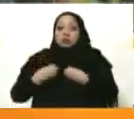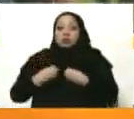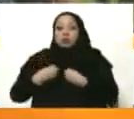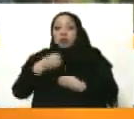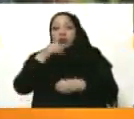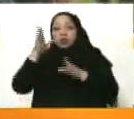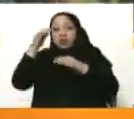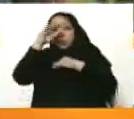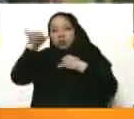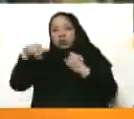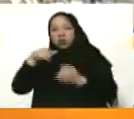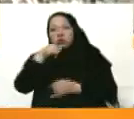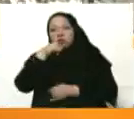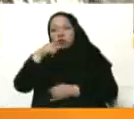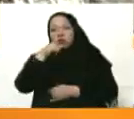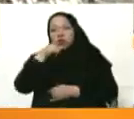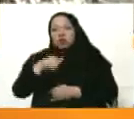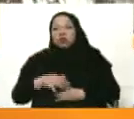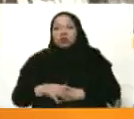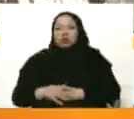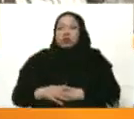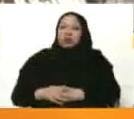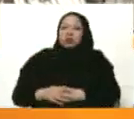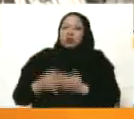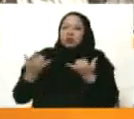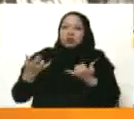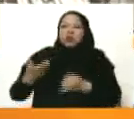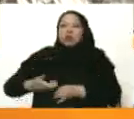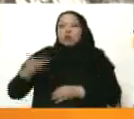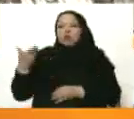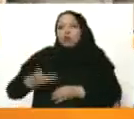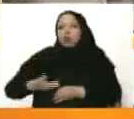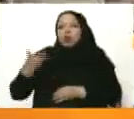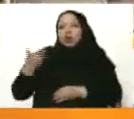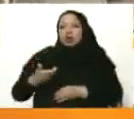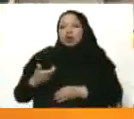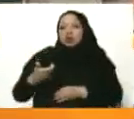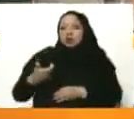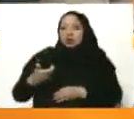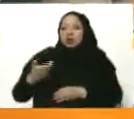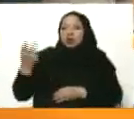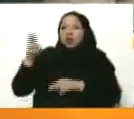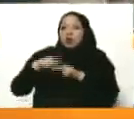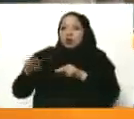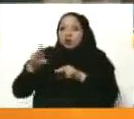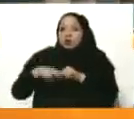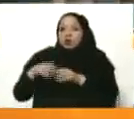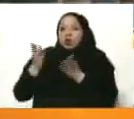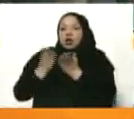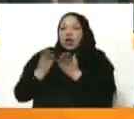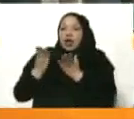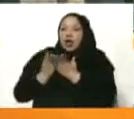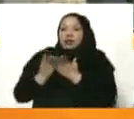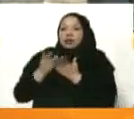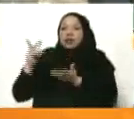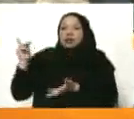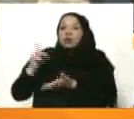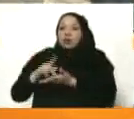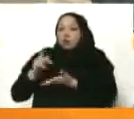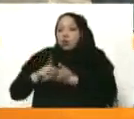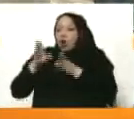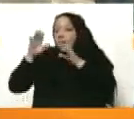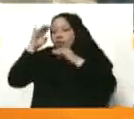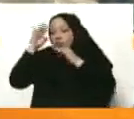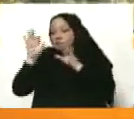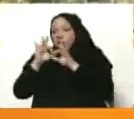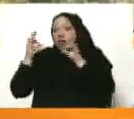atención. También nos dijo la vicepresidenta que es importante para nosotros, bueno, que los niños no pierdan las clases, de que atengamos socialmente a la